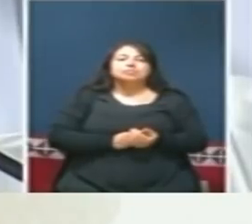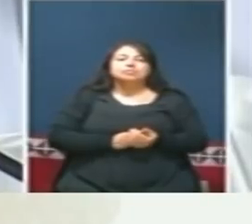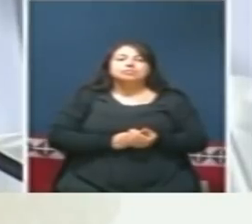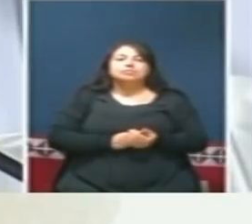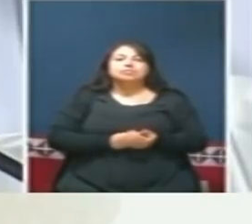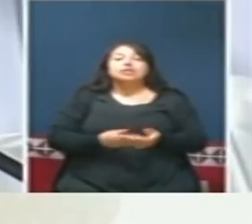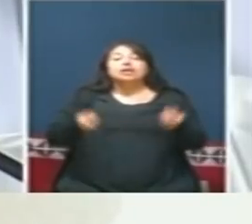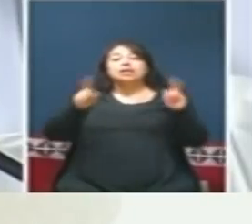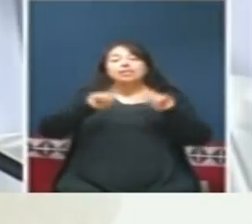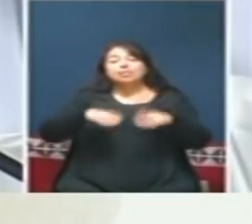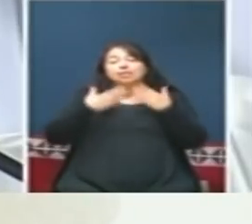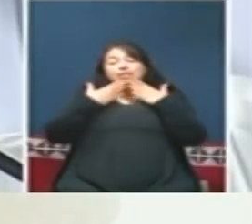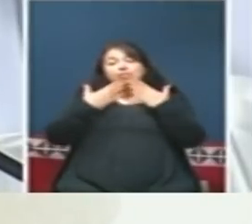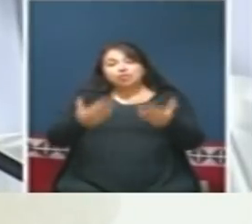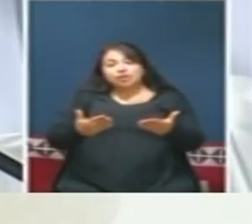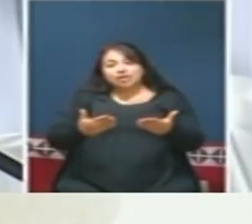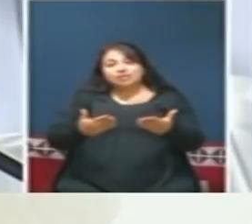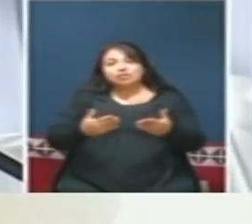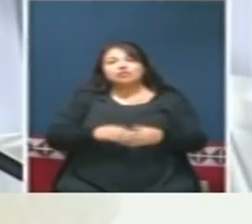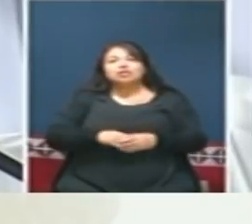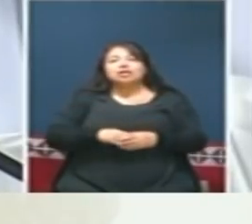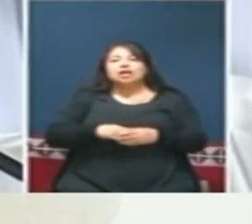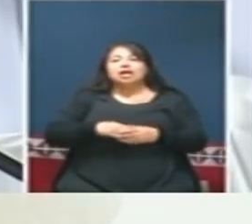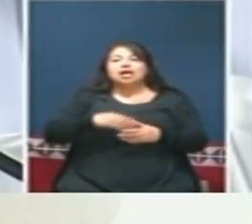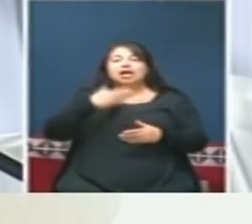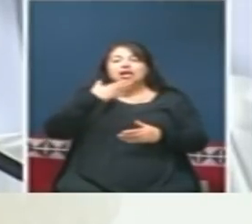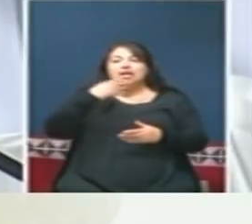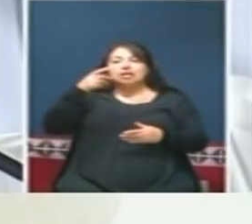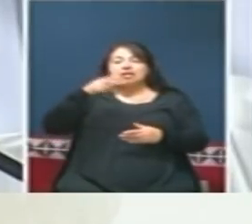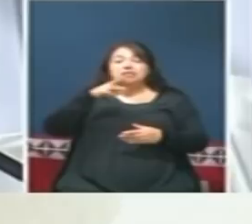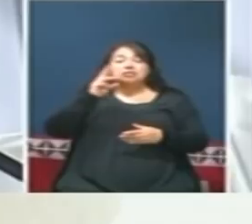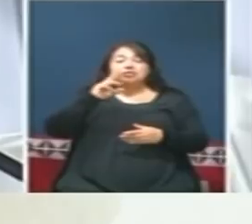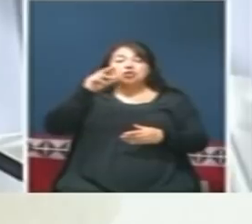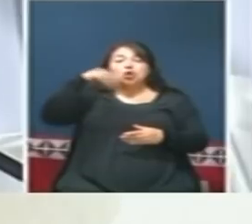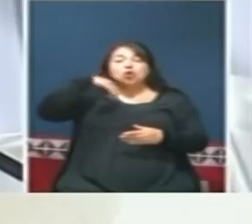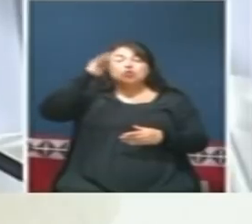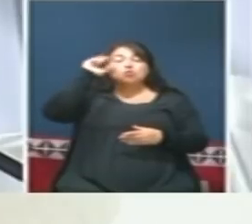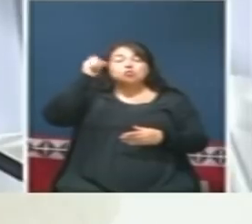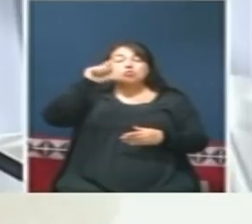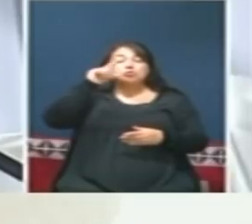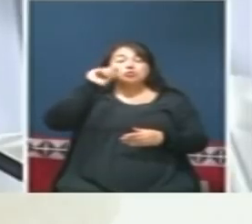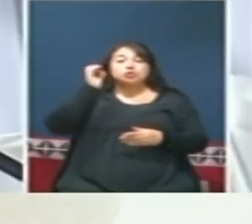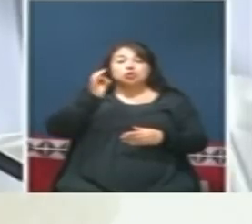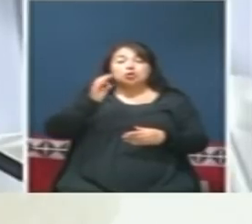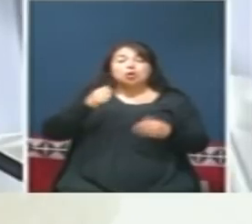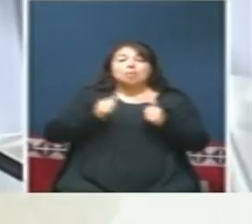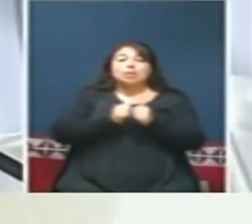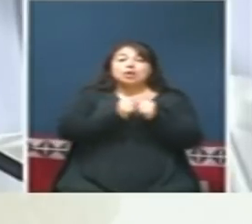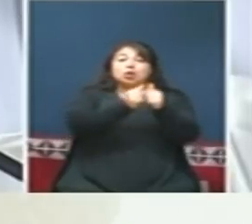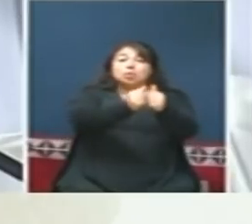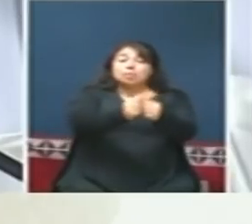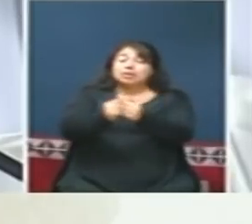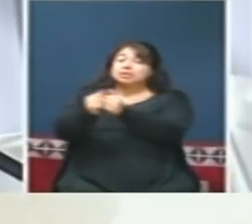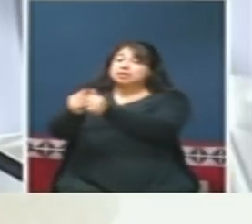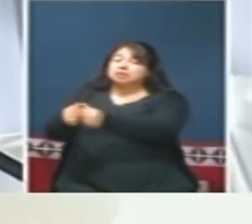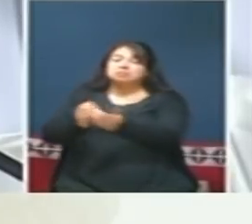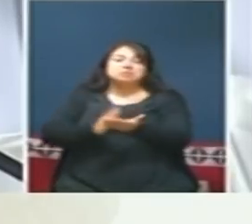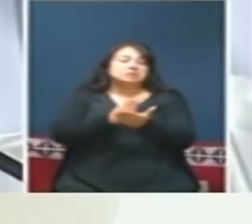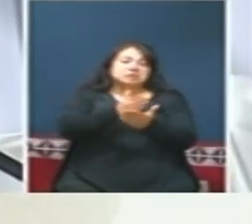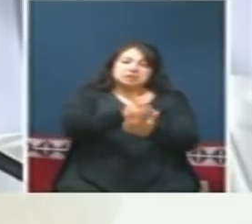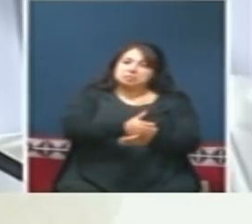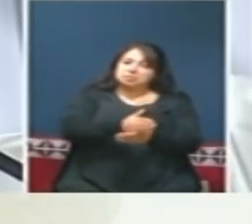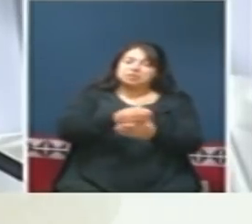También le damos gracias al señor Nuncio por su acompañamiento permanente y por su buena disposición de